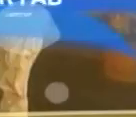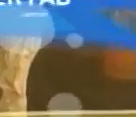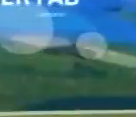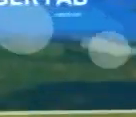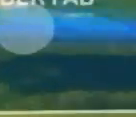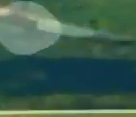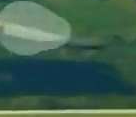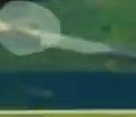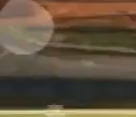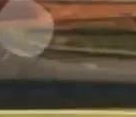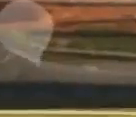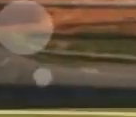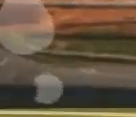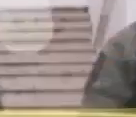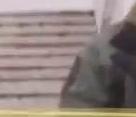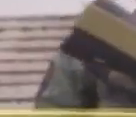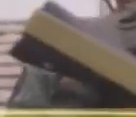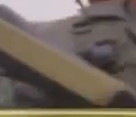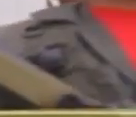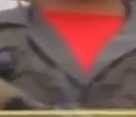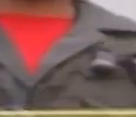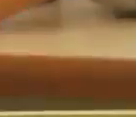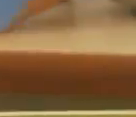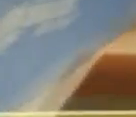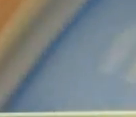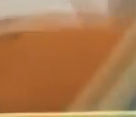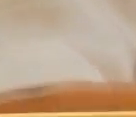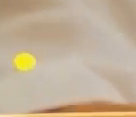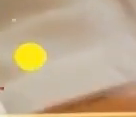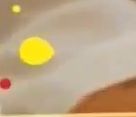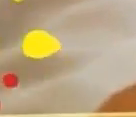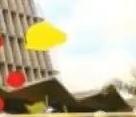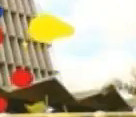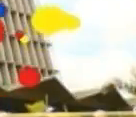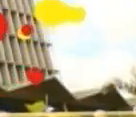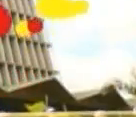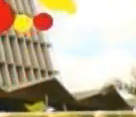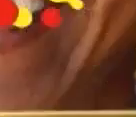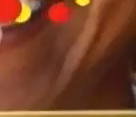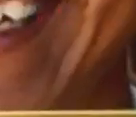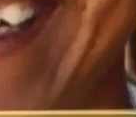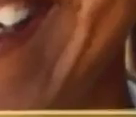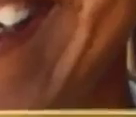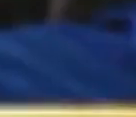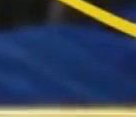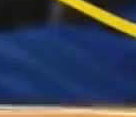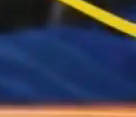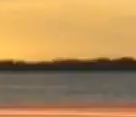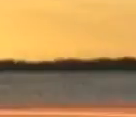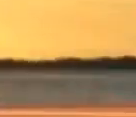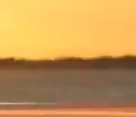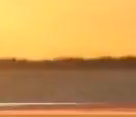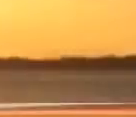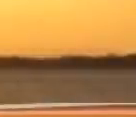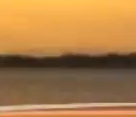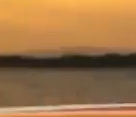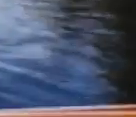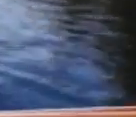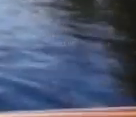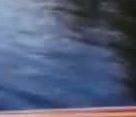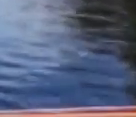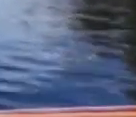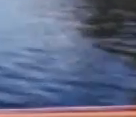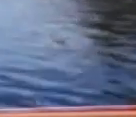ha culminado esta transmisión conjunta de radio y televisión gracias por su atención